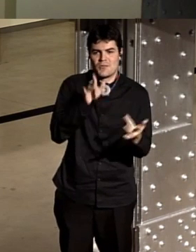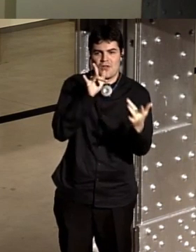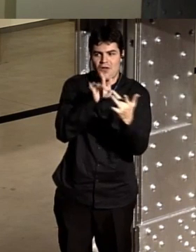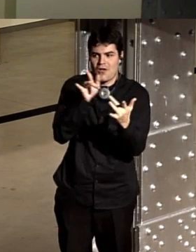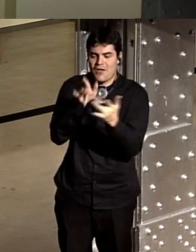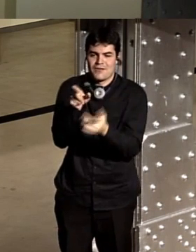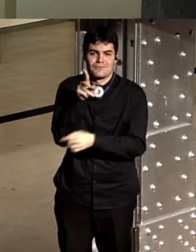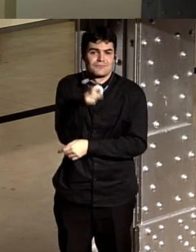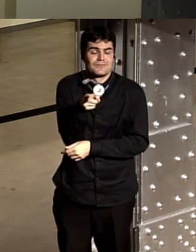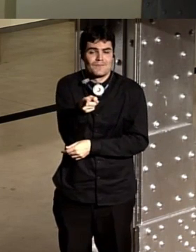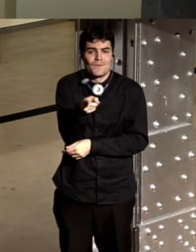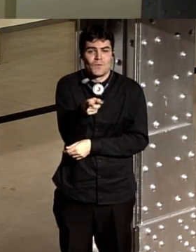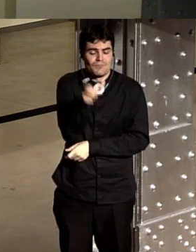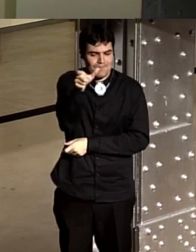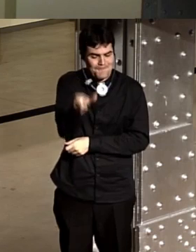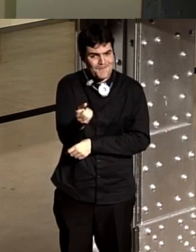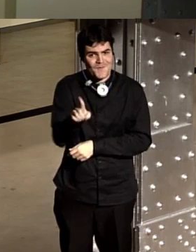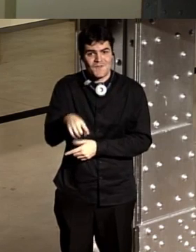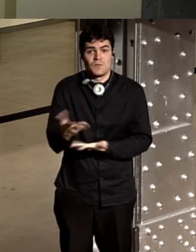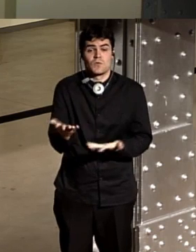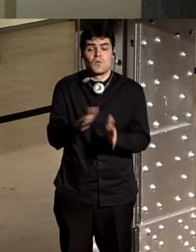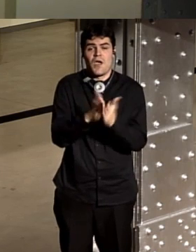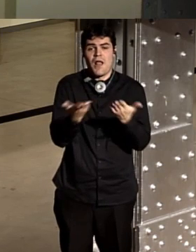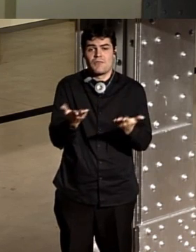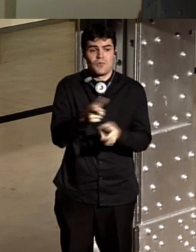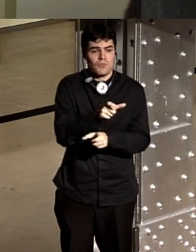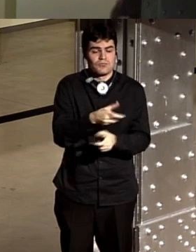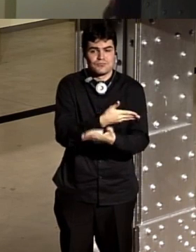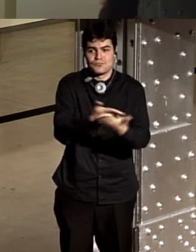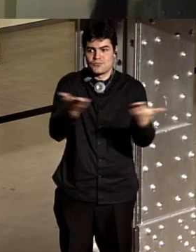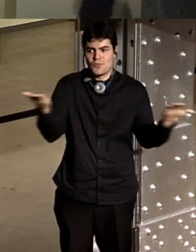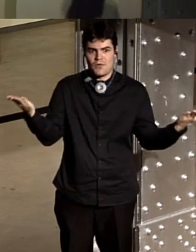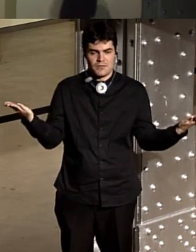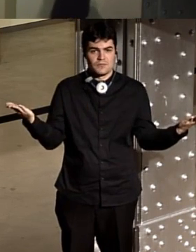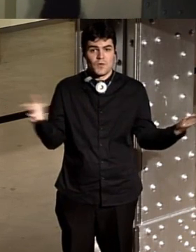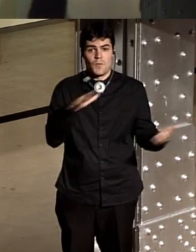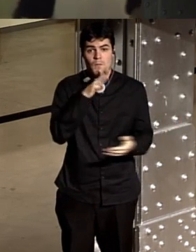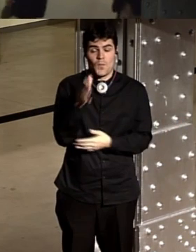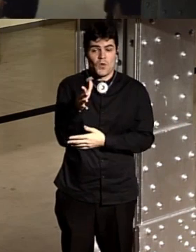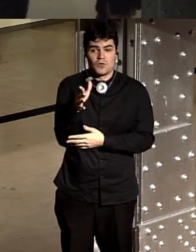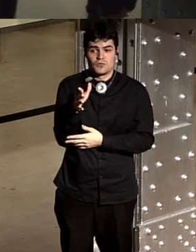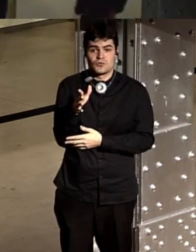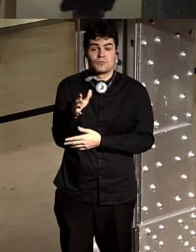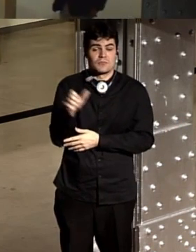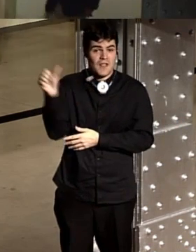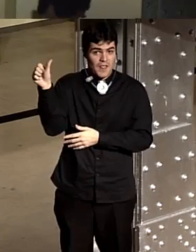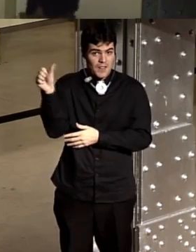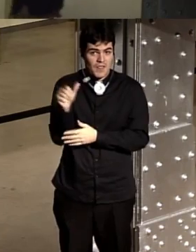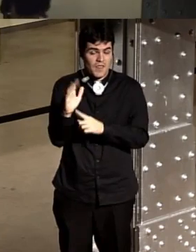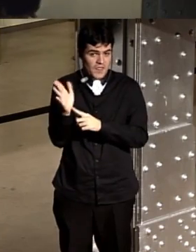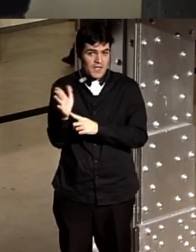persona. Todo eso yo creo que abre el libro a un público mucho más amplio, quizás por eso Spielberg se ha interesado y te va a